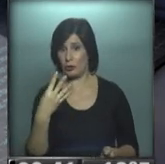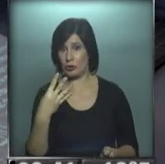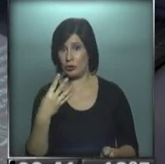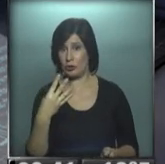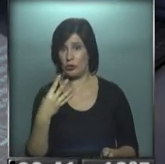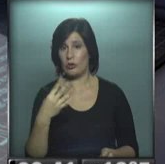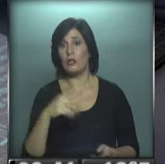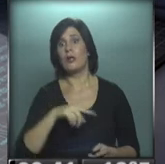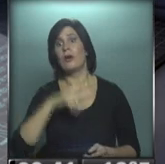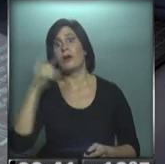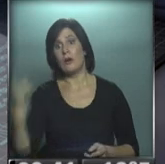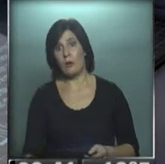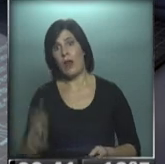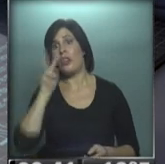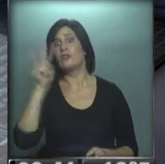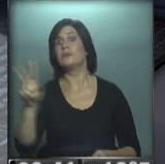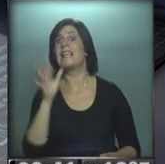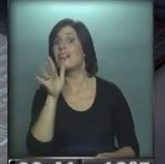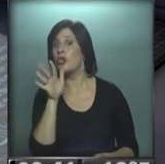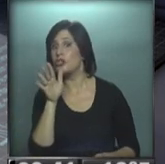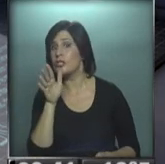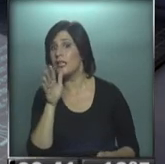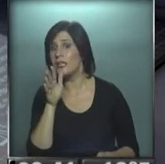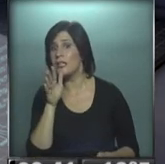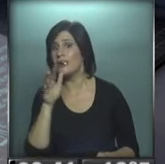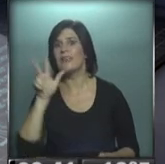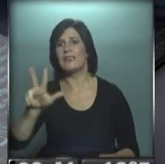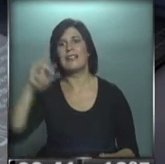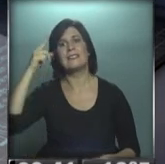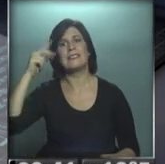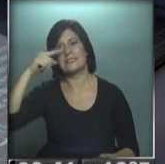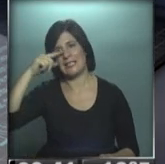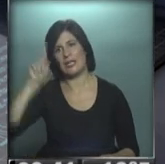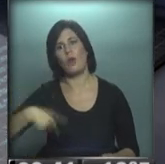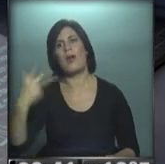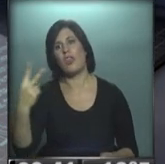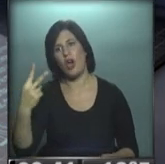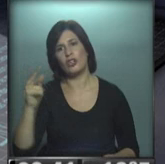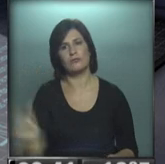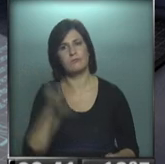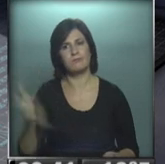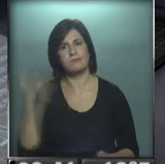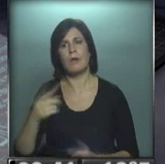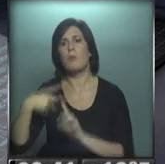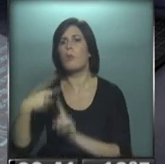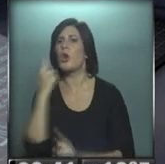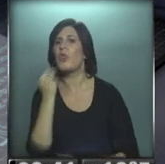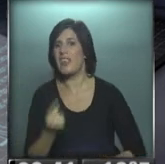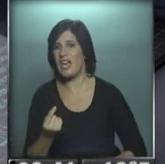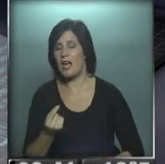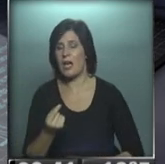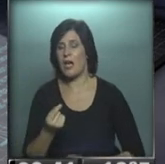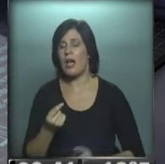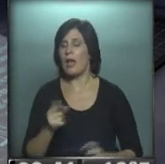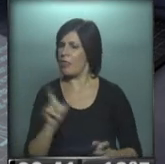del 2014, del año que está en curso, con una producción del 37,2%. Millones de metros cúbicos por día, lo que hace una diferencia,